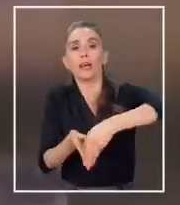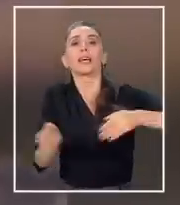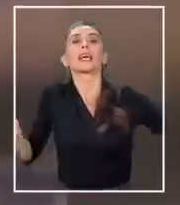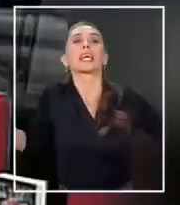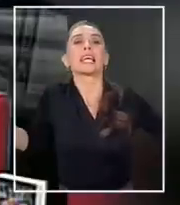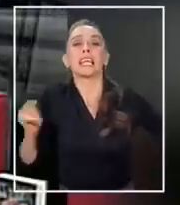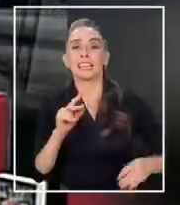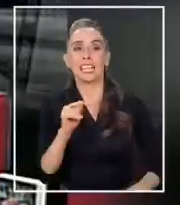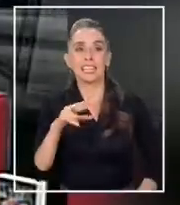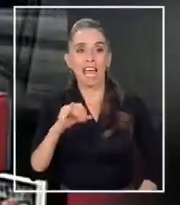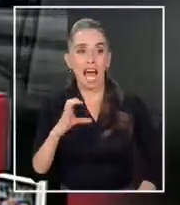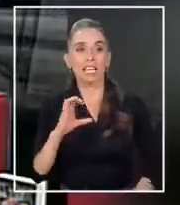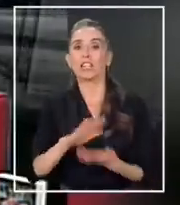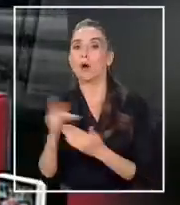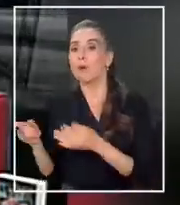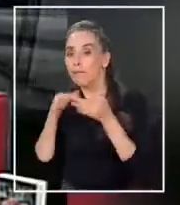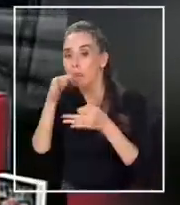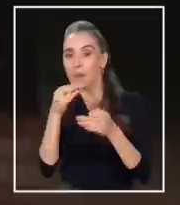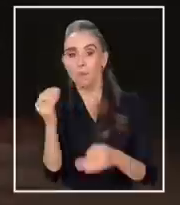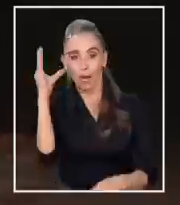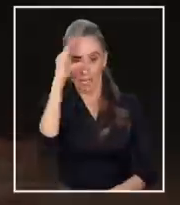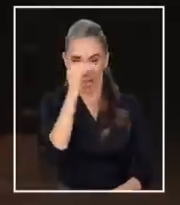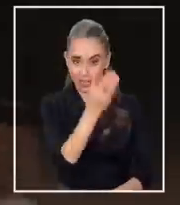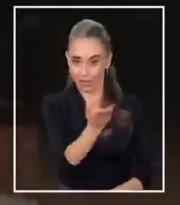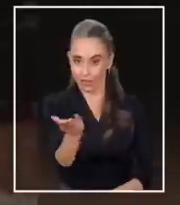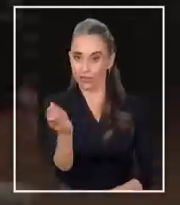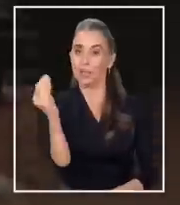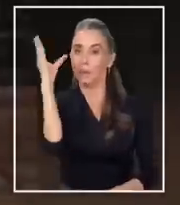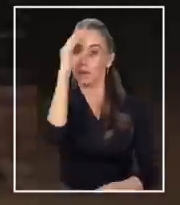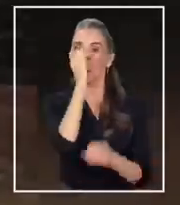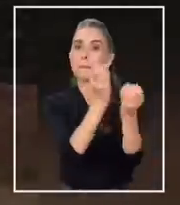buenas noches, muy buenas noches. Bienvenidos.